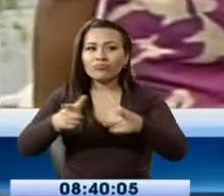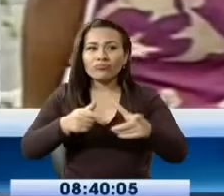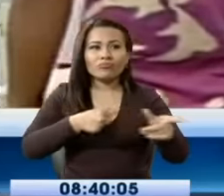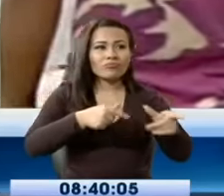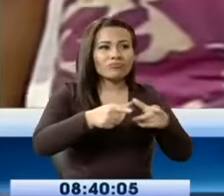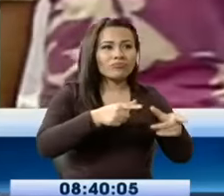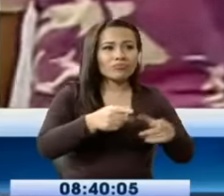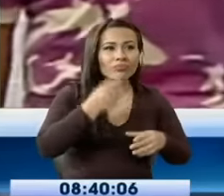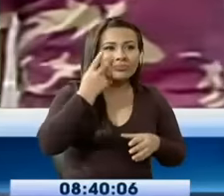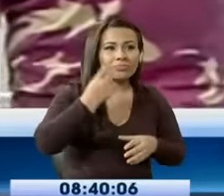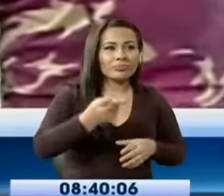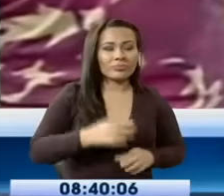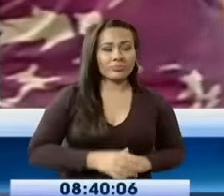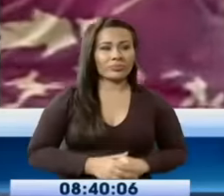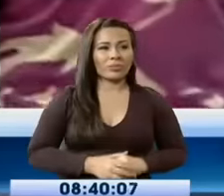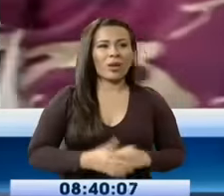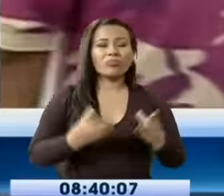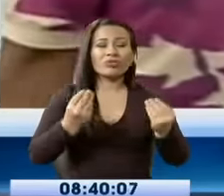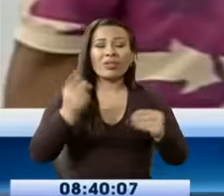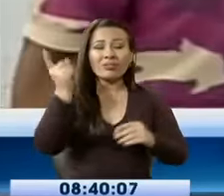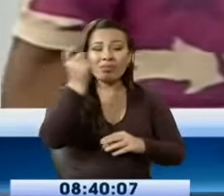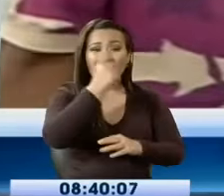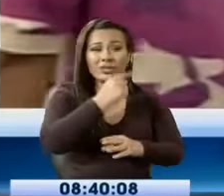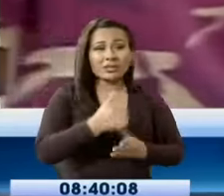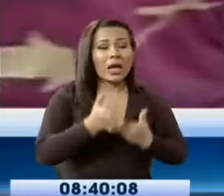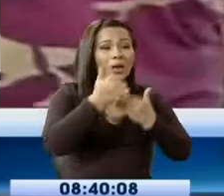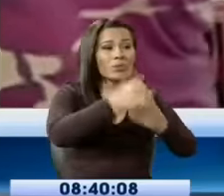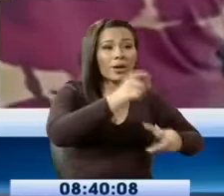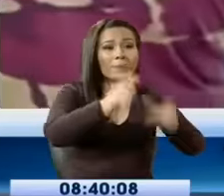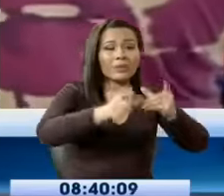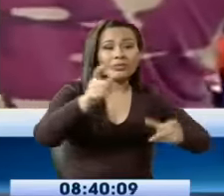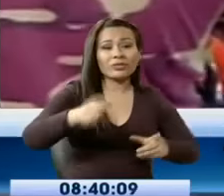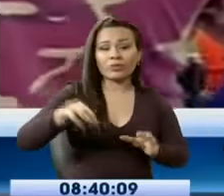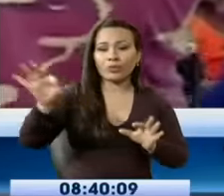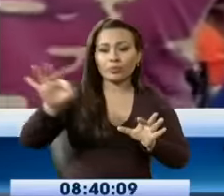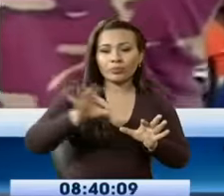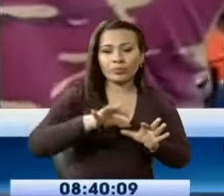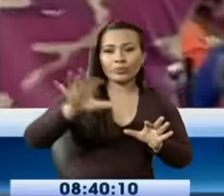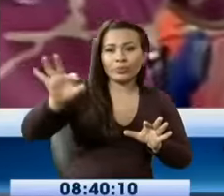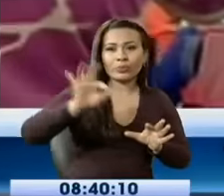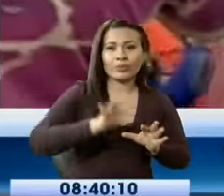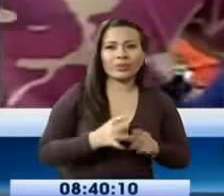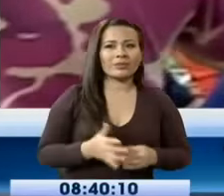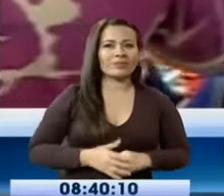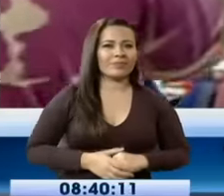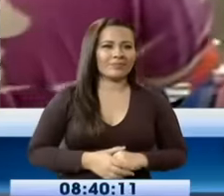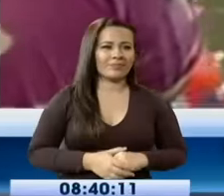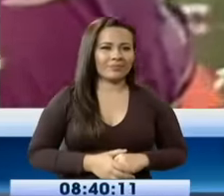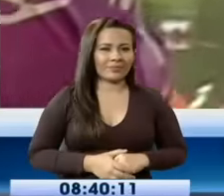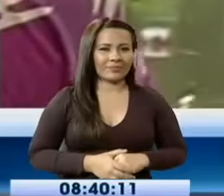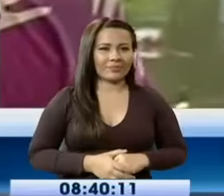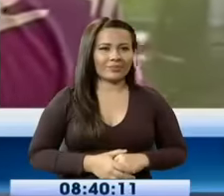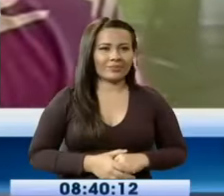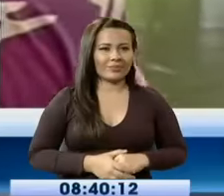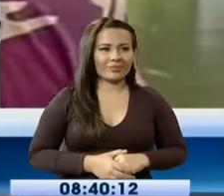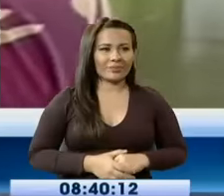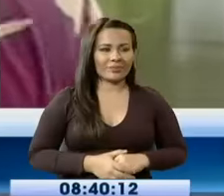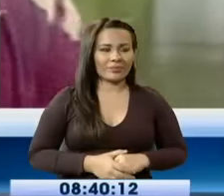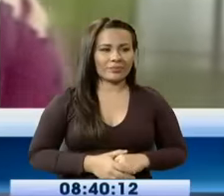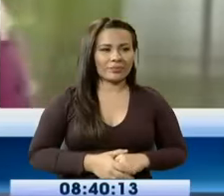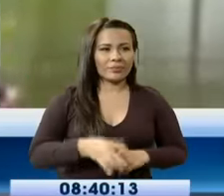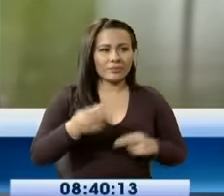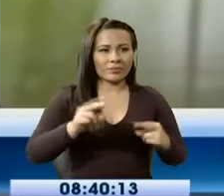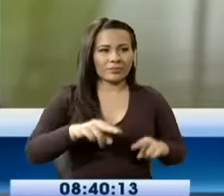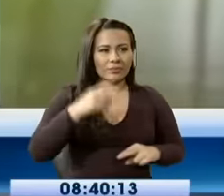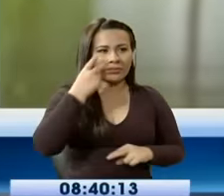muchas personas de allá adentro de que lo saquen, no quedarse en sus viviendas, las van a dejar bien cerradas y por